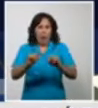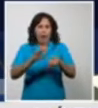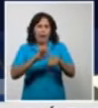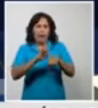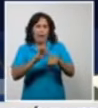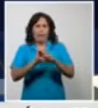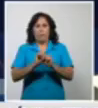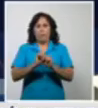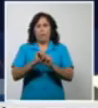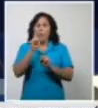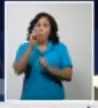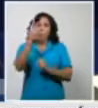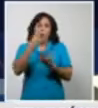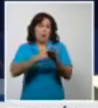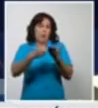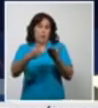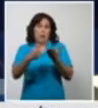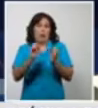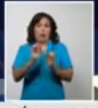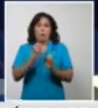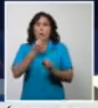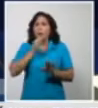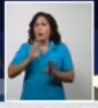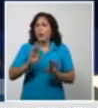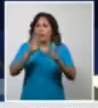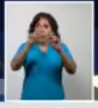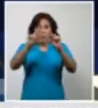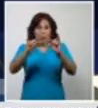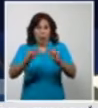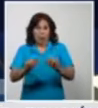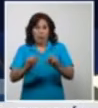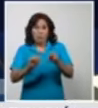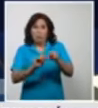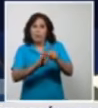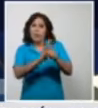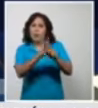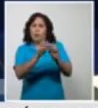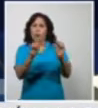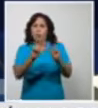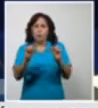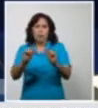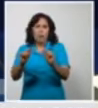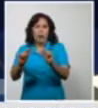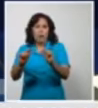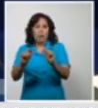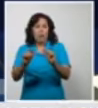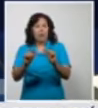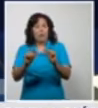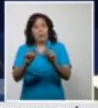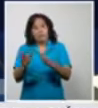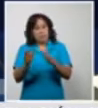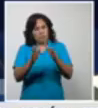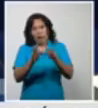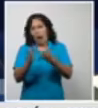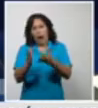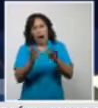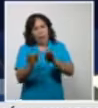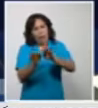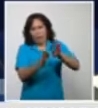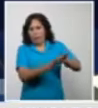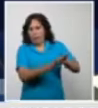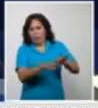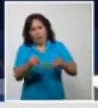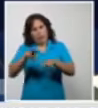días, 2 o 3 días, que la cifra no es elevada, excepto el brote que tuvimos aquí en La Habana,